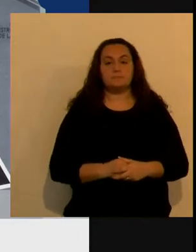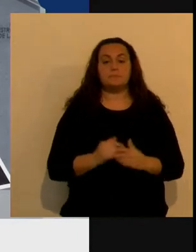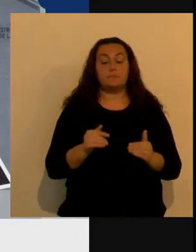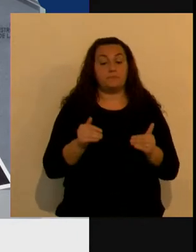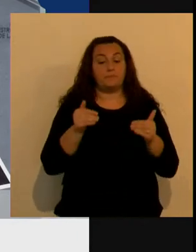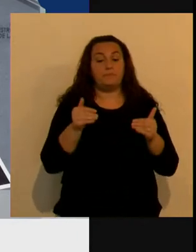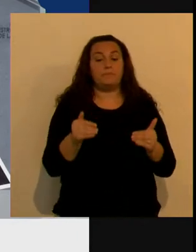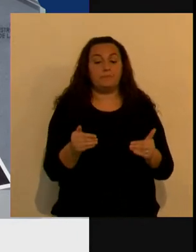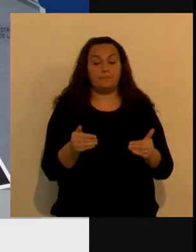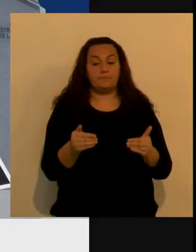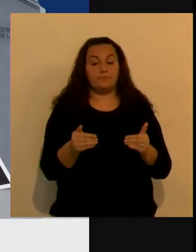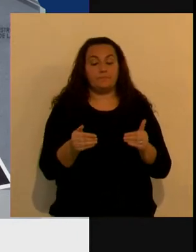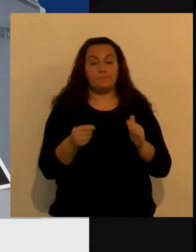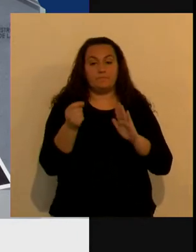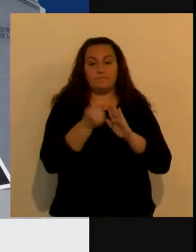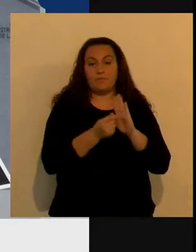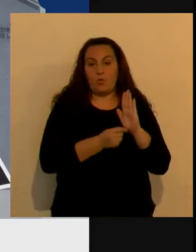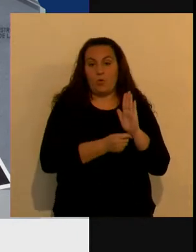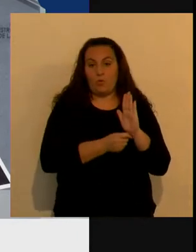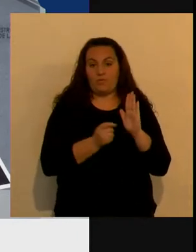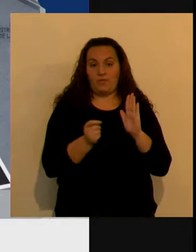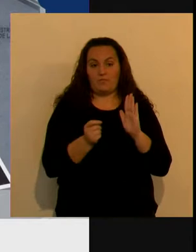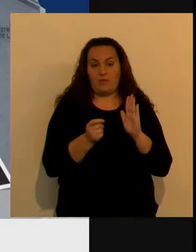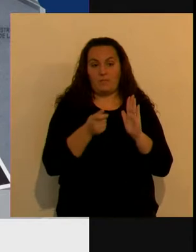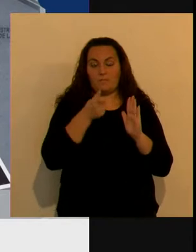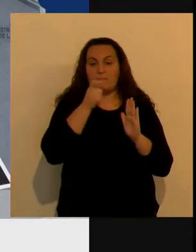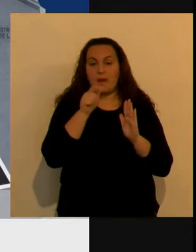procedemos al orden de palabras de este acto.